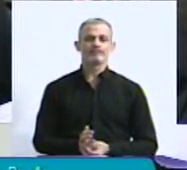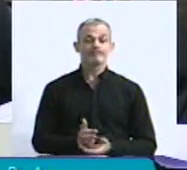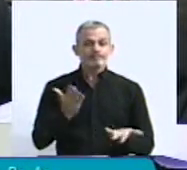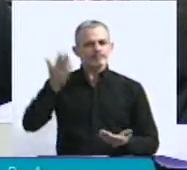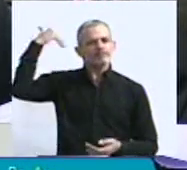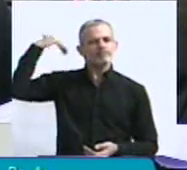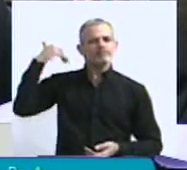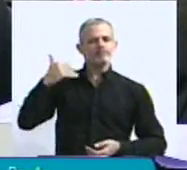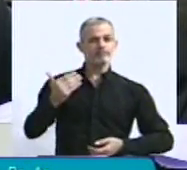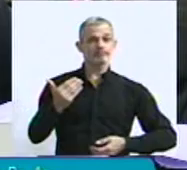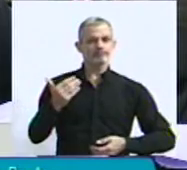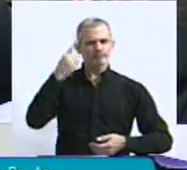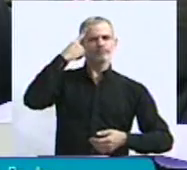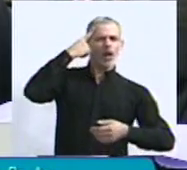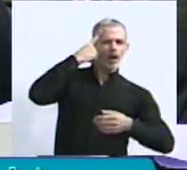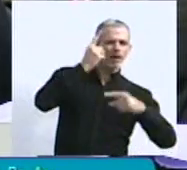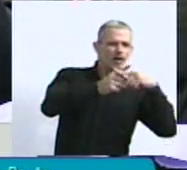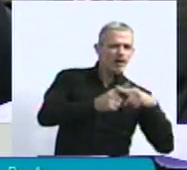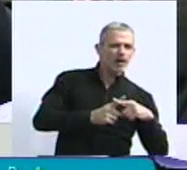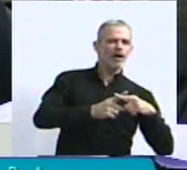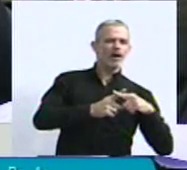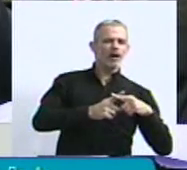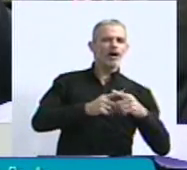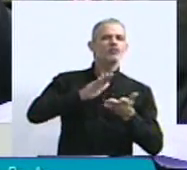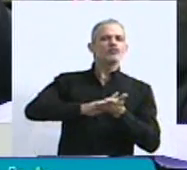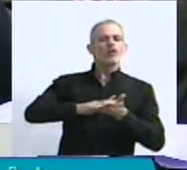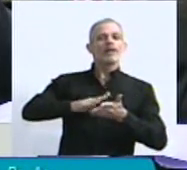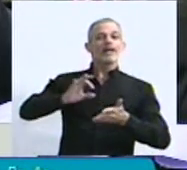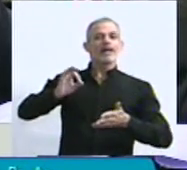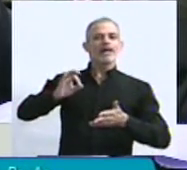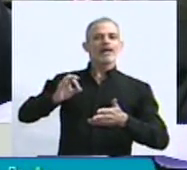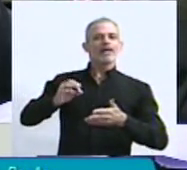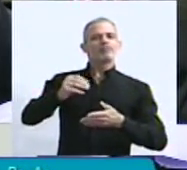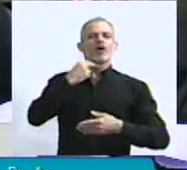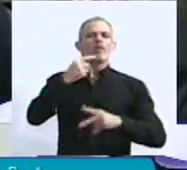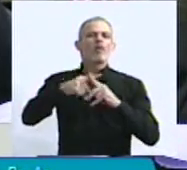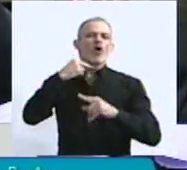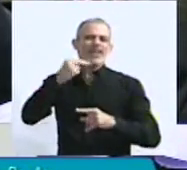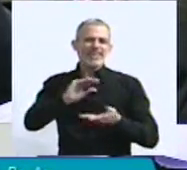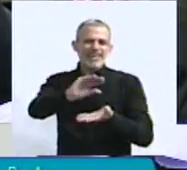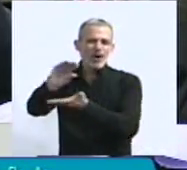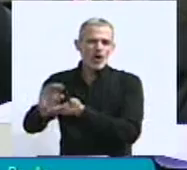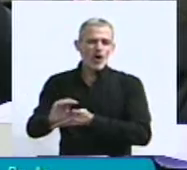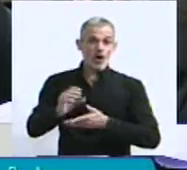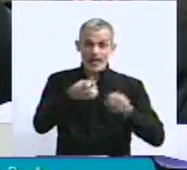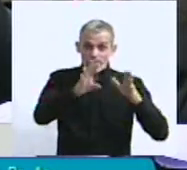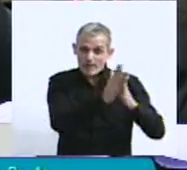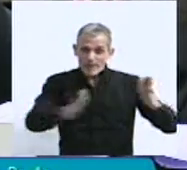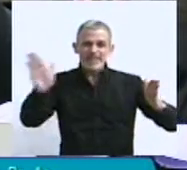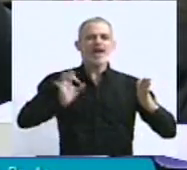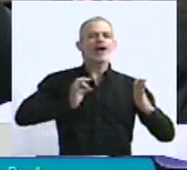En ese momento, y proyectado para el 2010, la asignación universal por hijo comenzó a regir en noviembre del 2009,